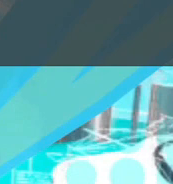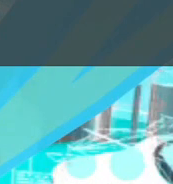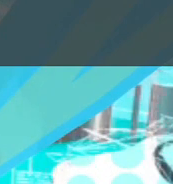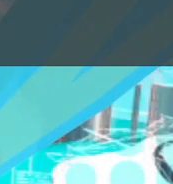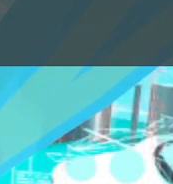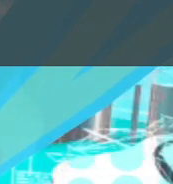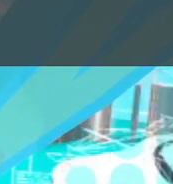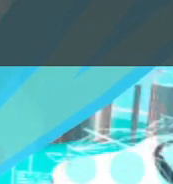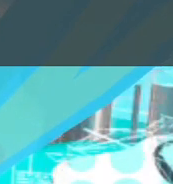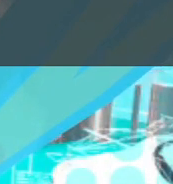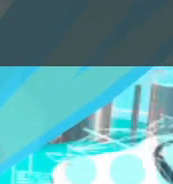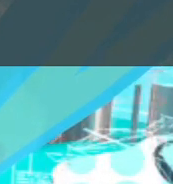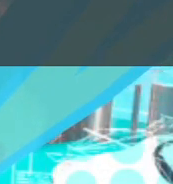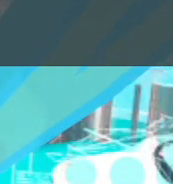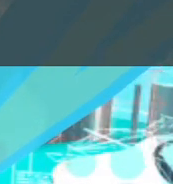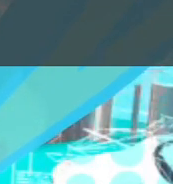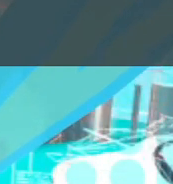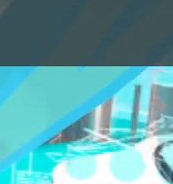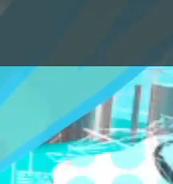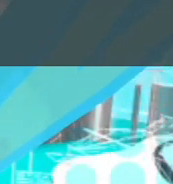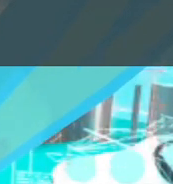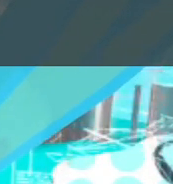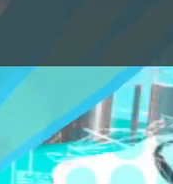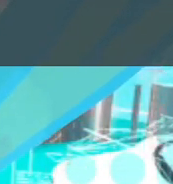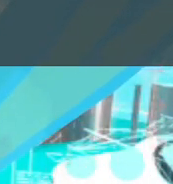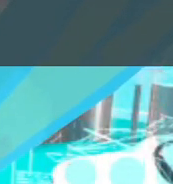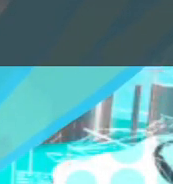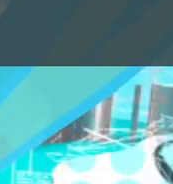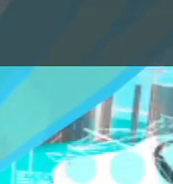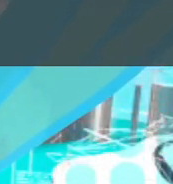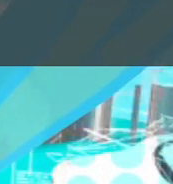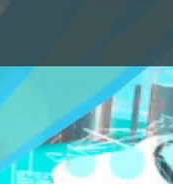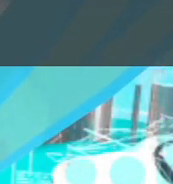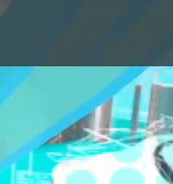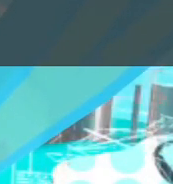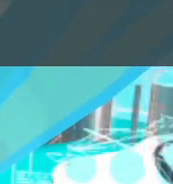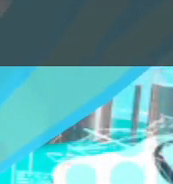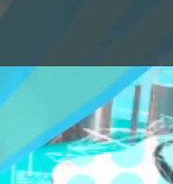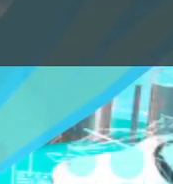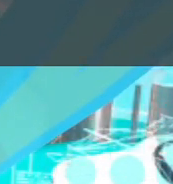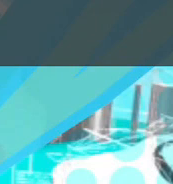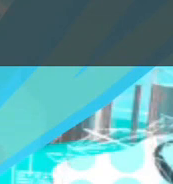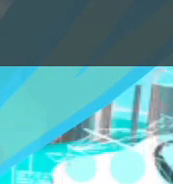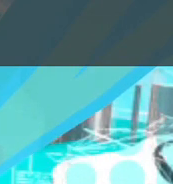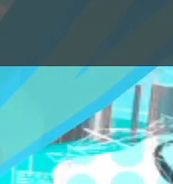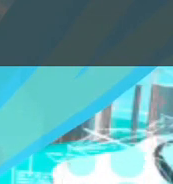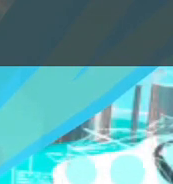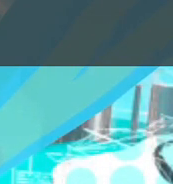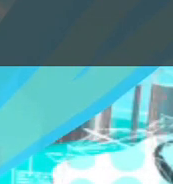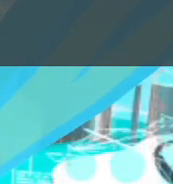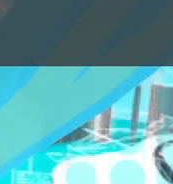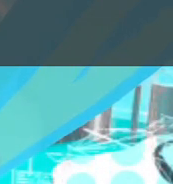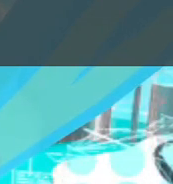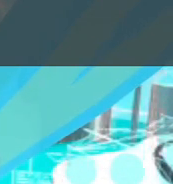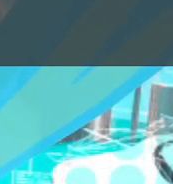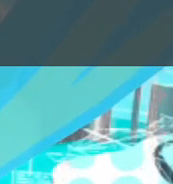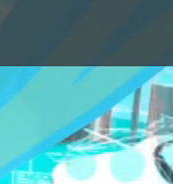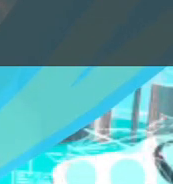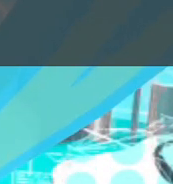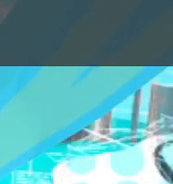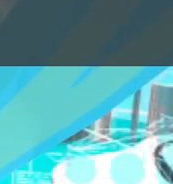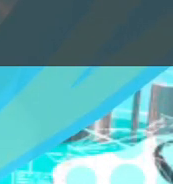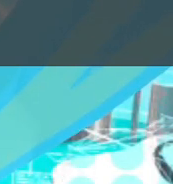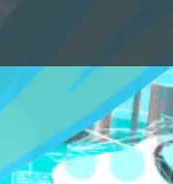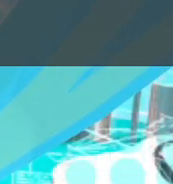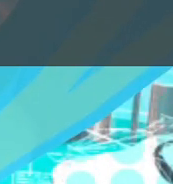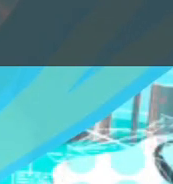Y es también una forma de decir, bueno, hemos estado hablando de un gobierno del Bicentenario de Unidad Nacional